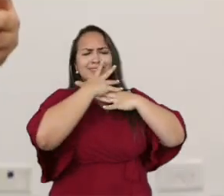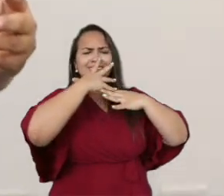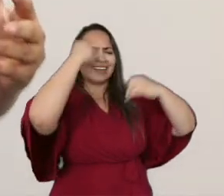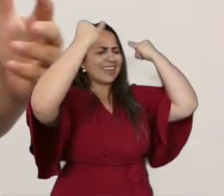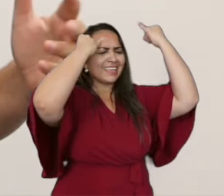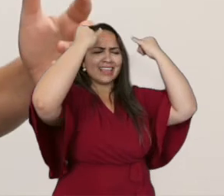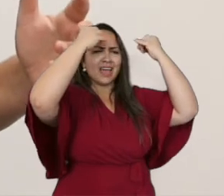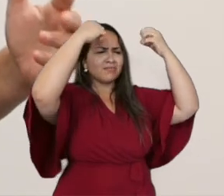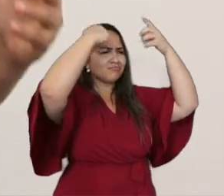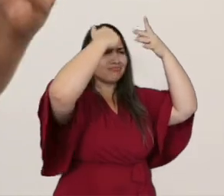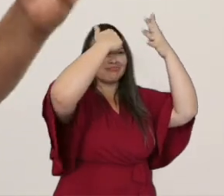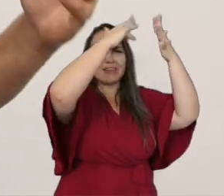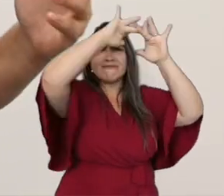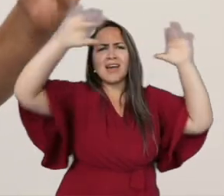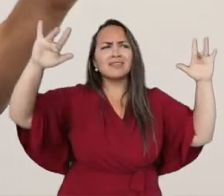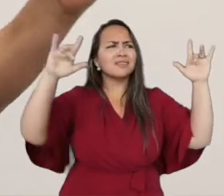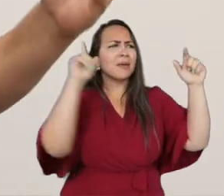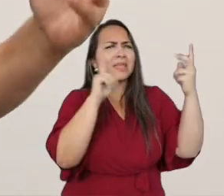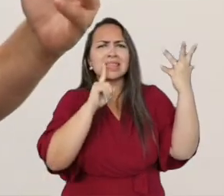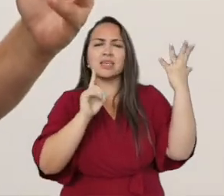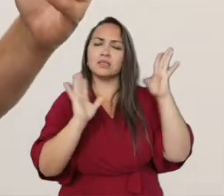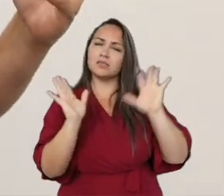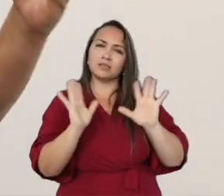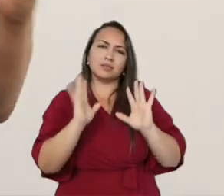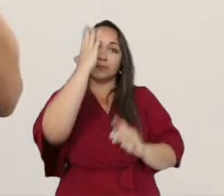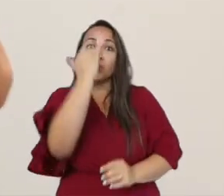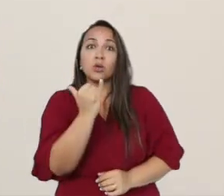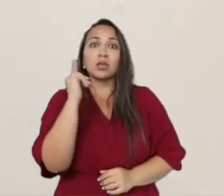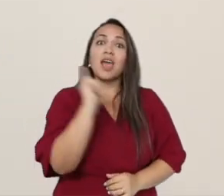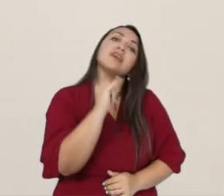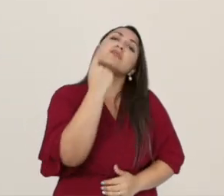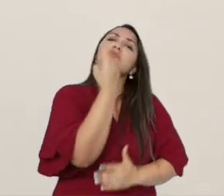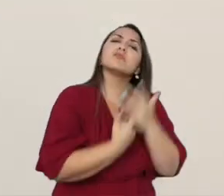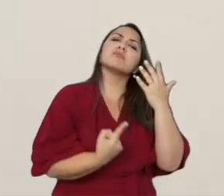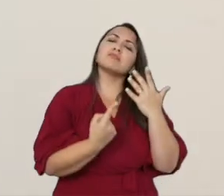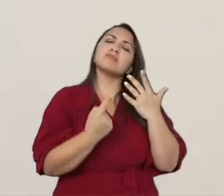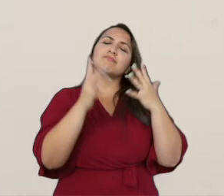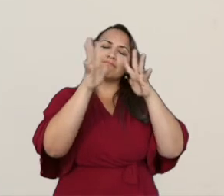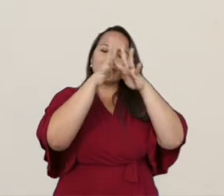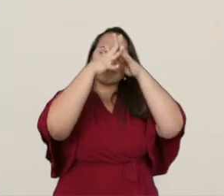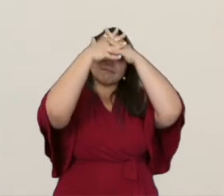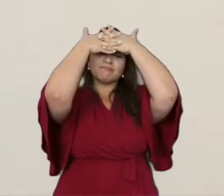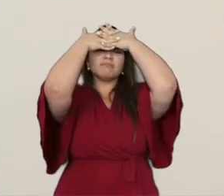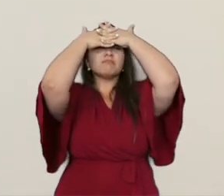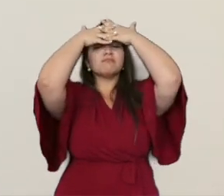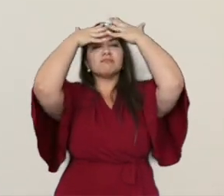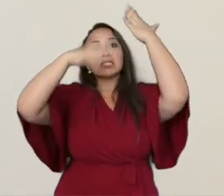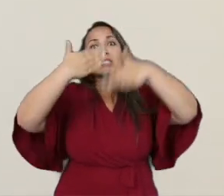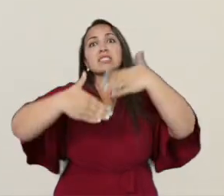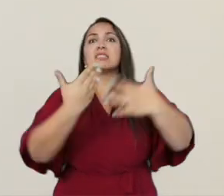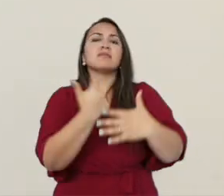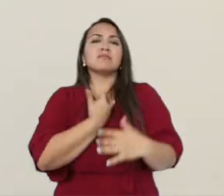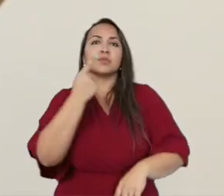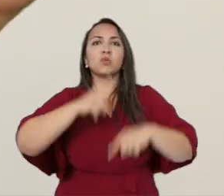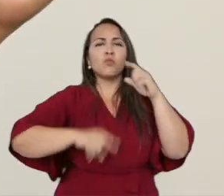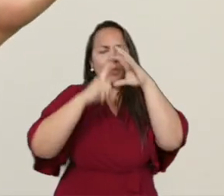de ideas vanas, falsas, porque solo eso cierra nuestra mente y luego